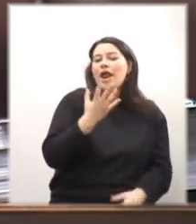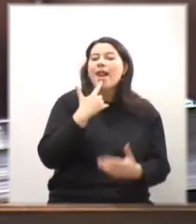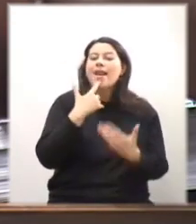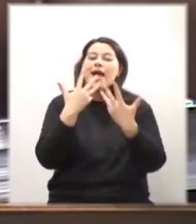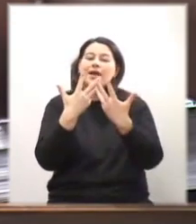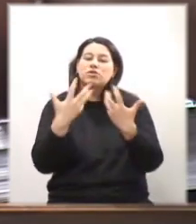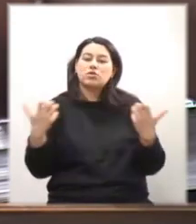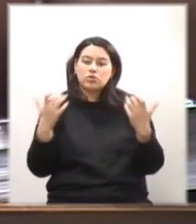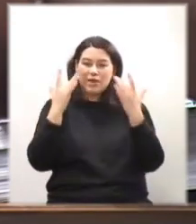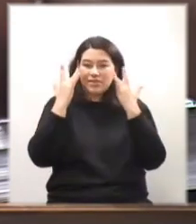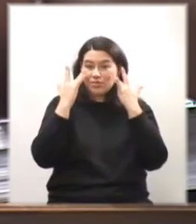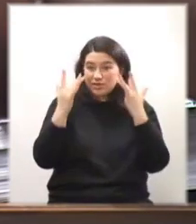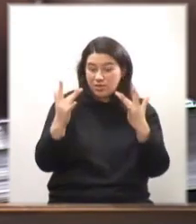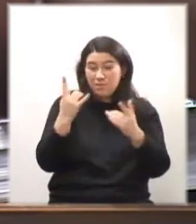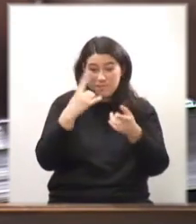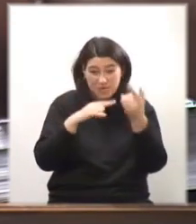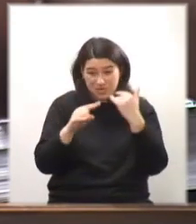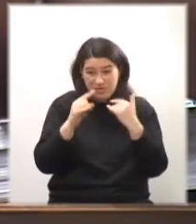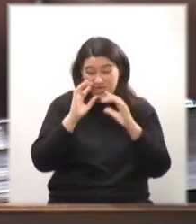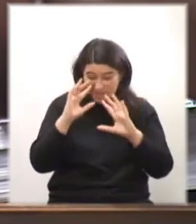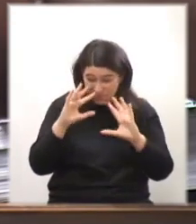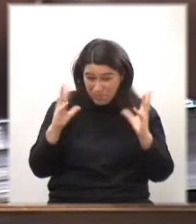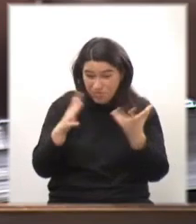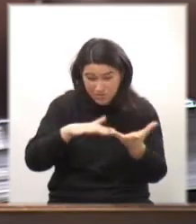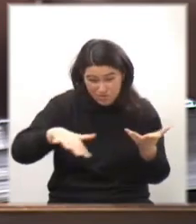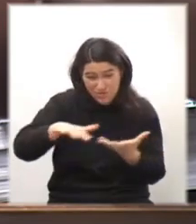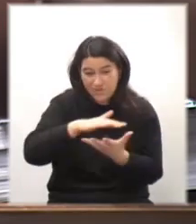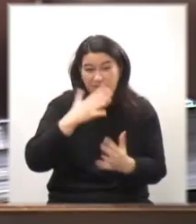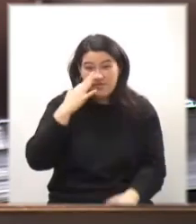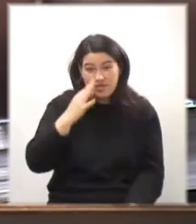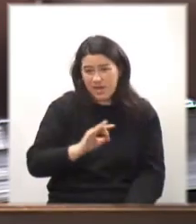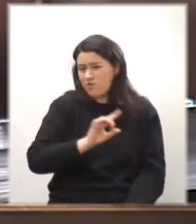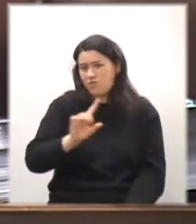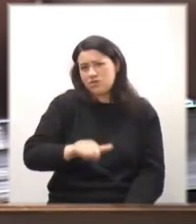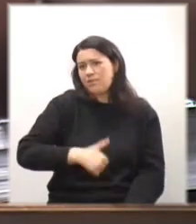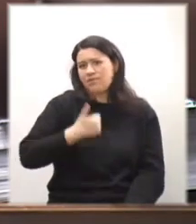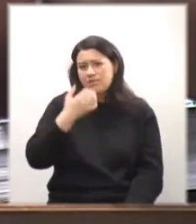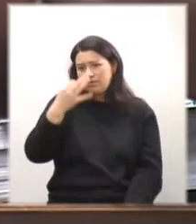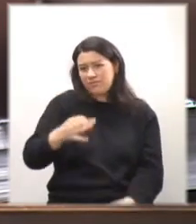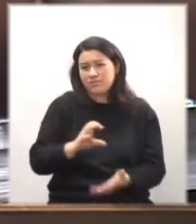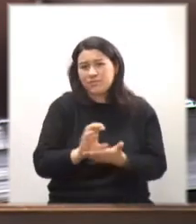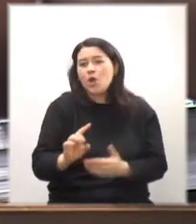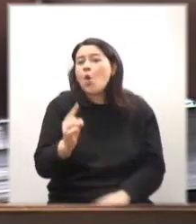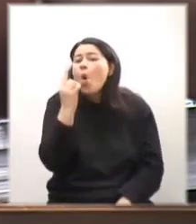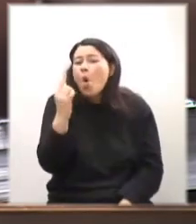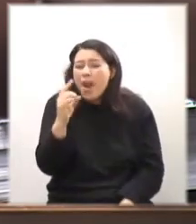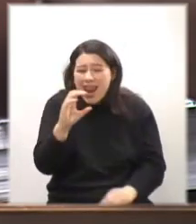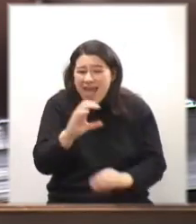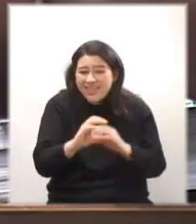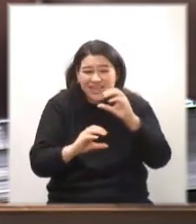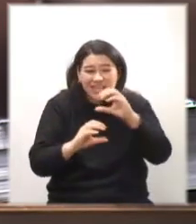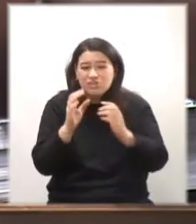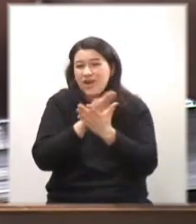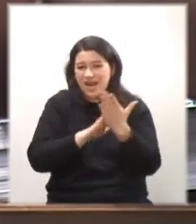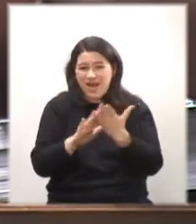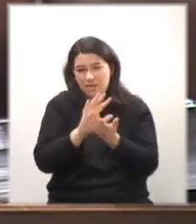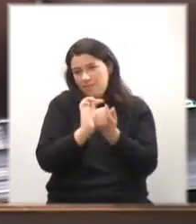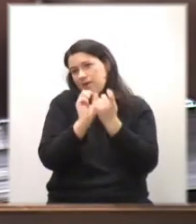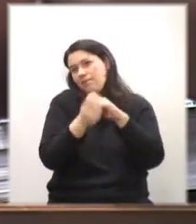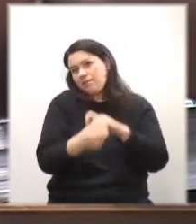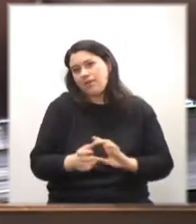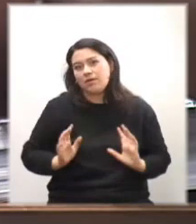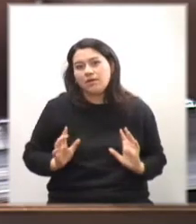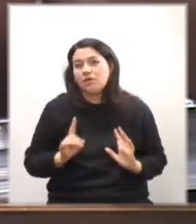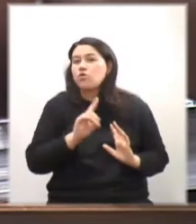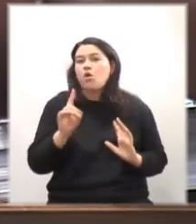infraestructura en educación. Pero en el mundo real no fueron ejecutados. Ni un ladrillo se usó. Seguramente